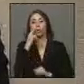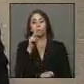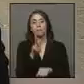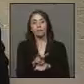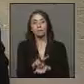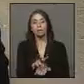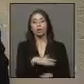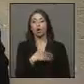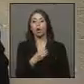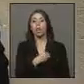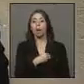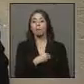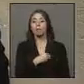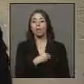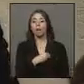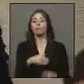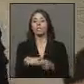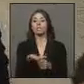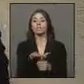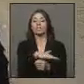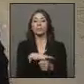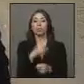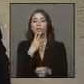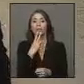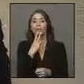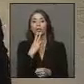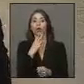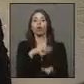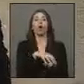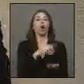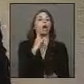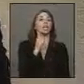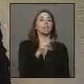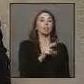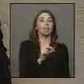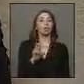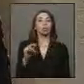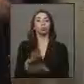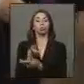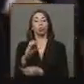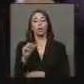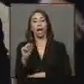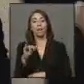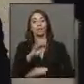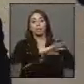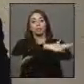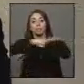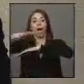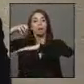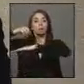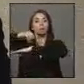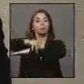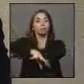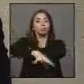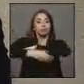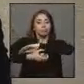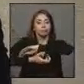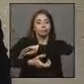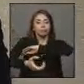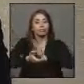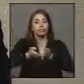la lamentable situación que han vivido las comunas de Quintero y Puchuncaví, producto del derrame de petróleo del tanquero